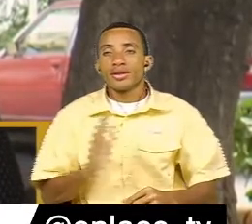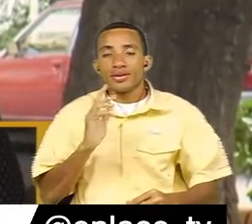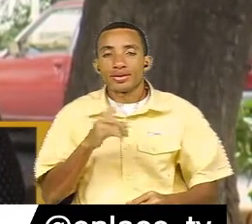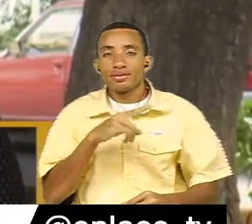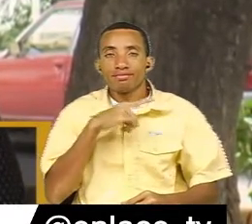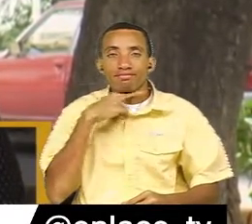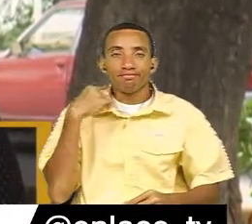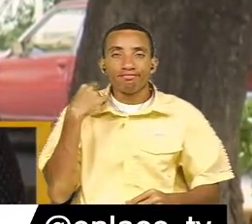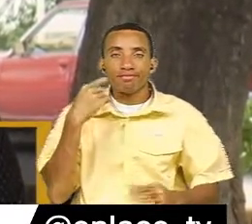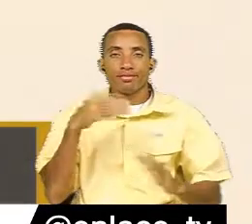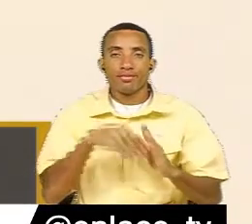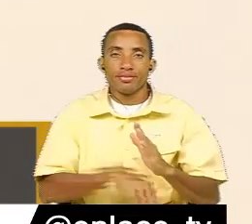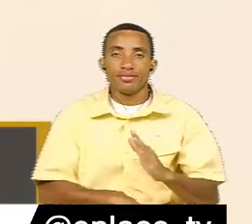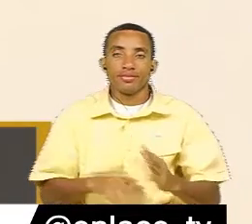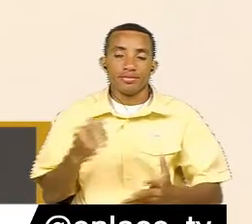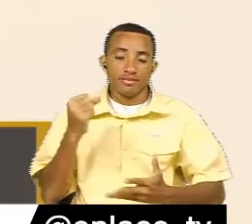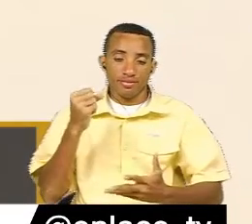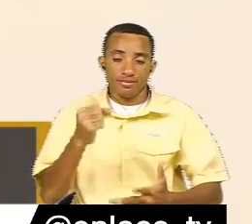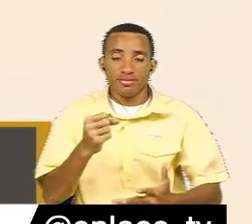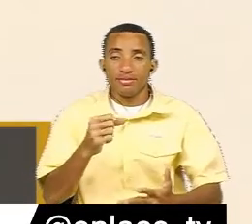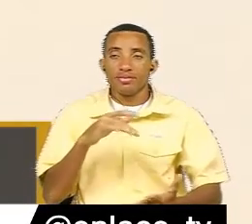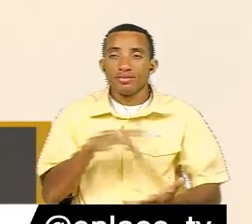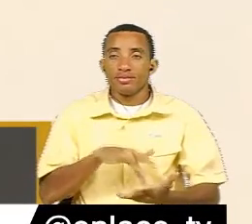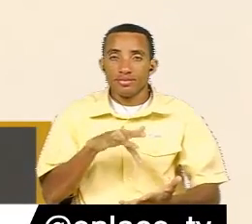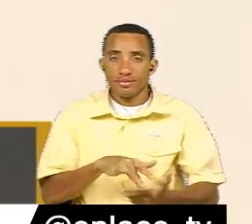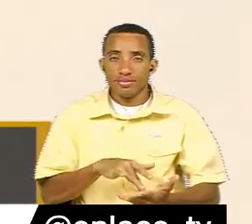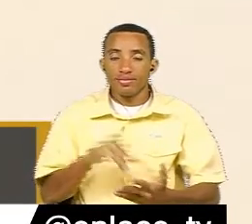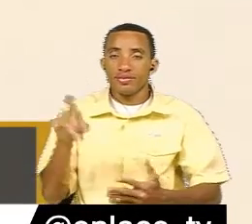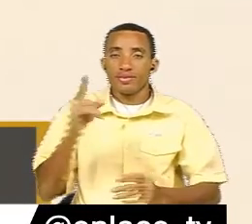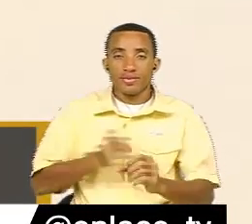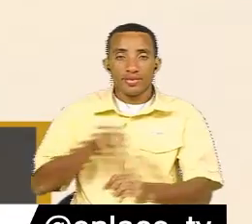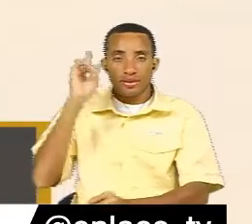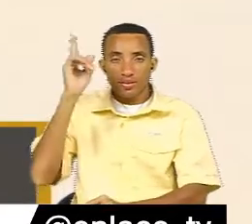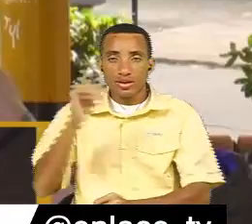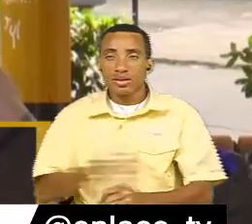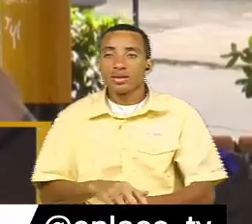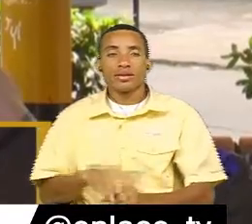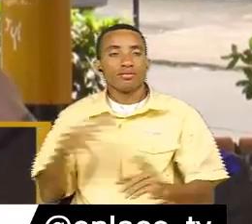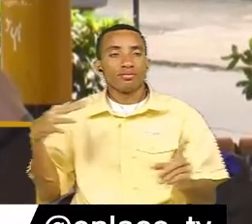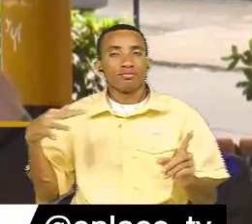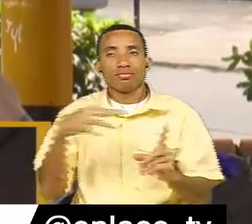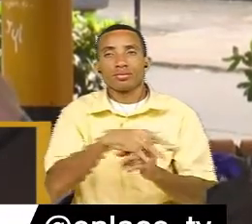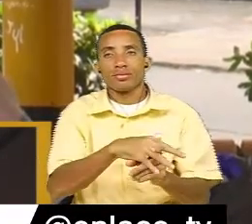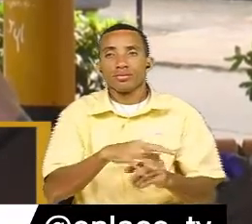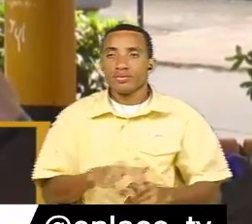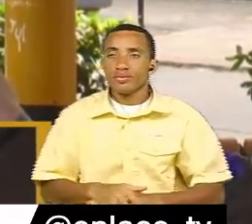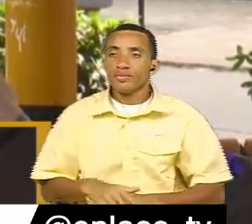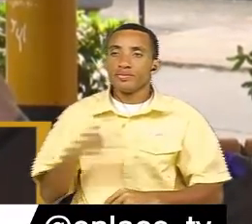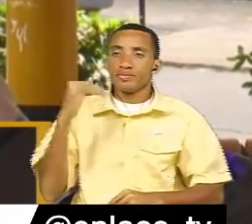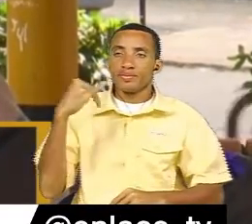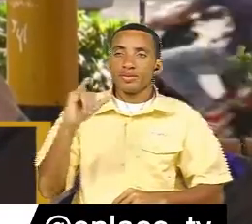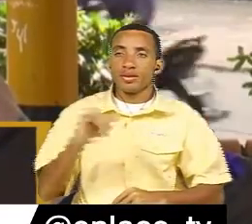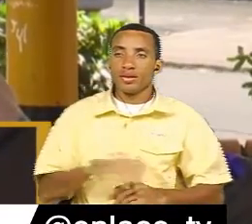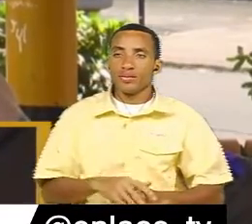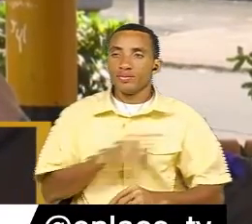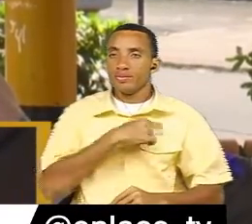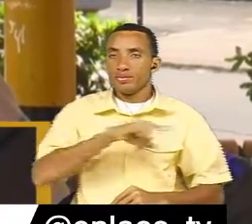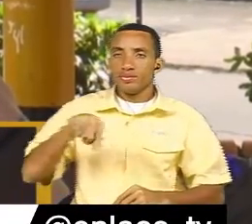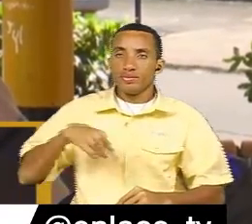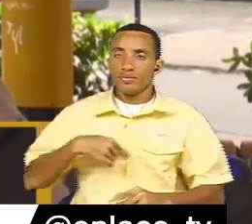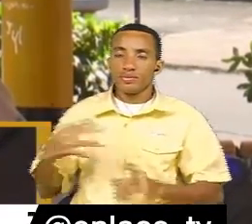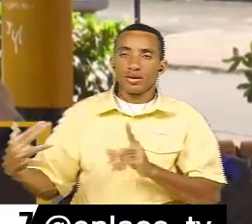a la empresa, al patrimonio de la compañía. Para este sindicato, la clase política le hace daño a la factoría. Ya prácticamente así estamos, nos declaramos